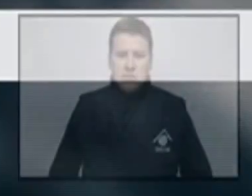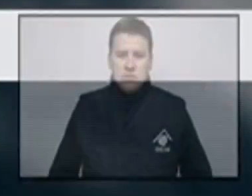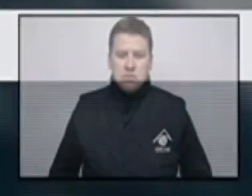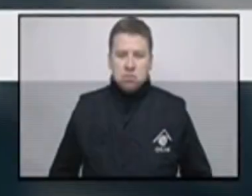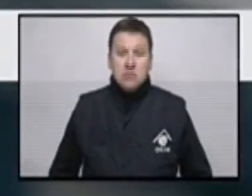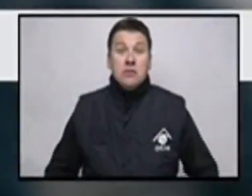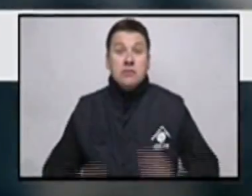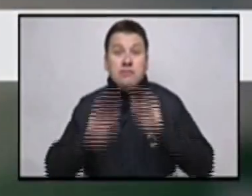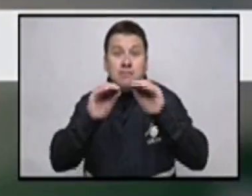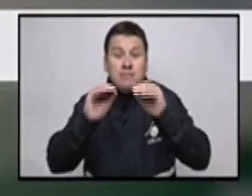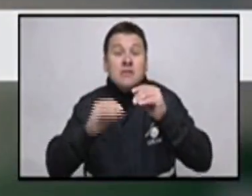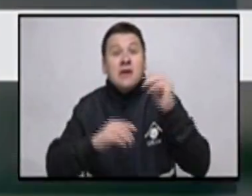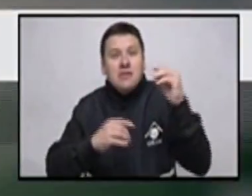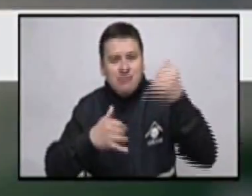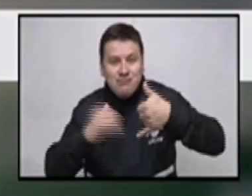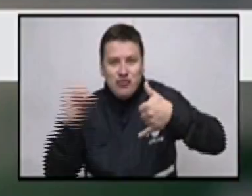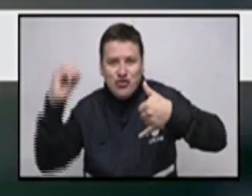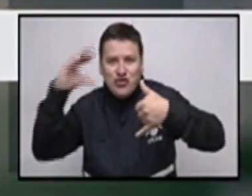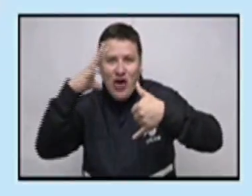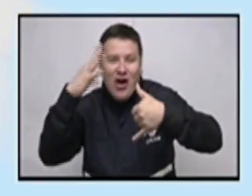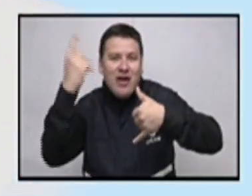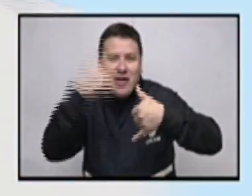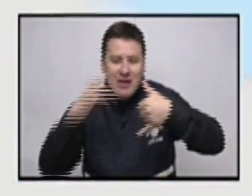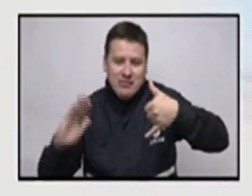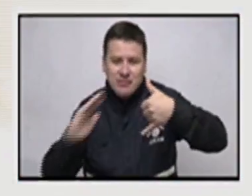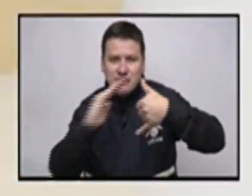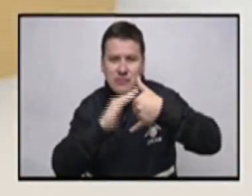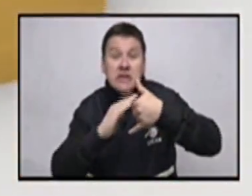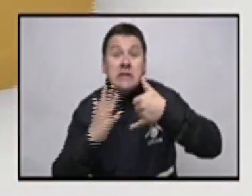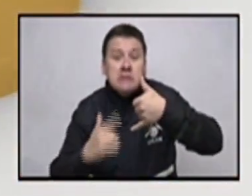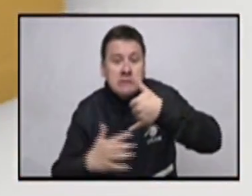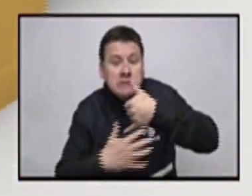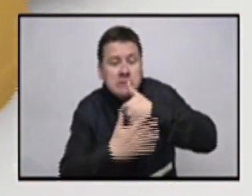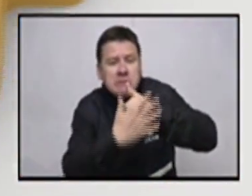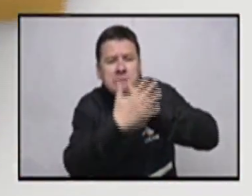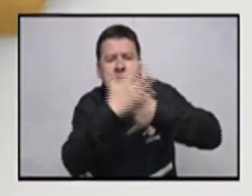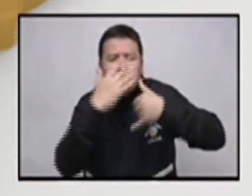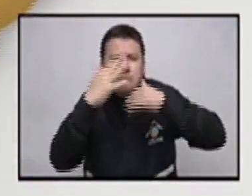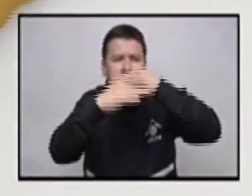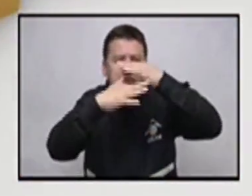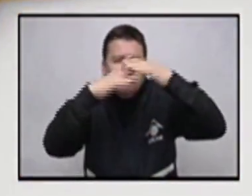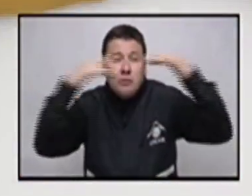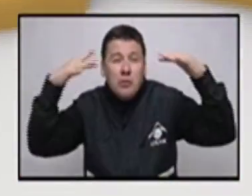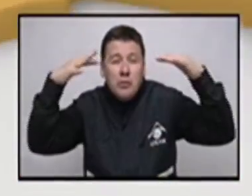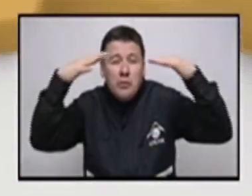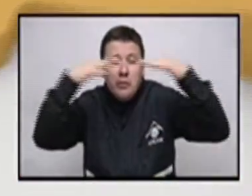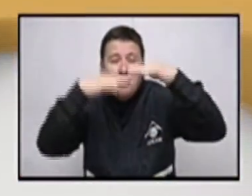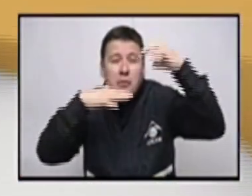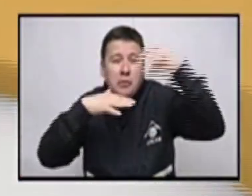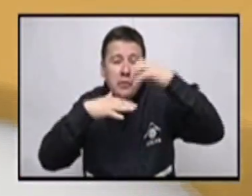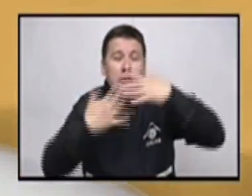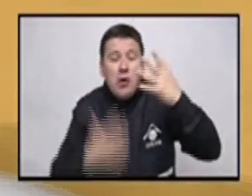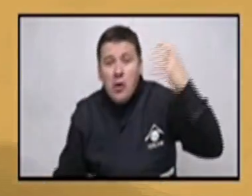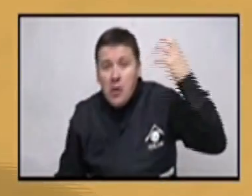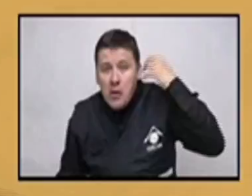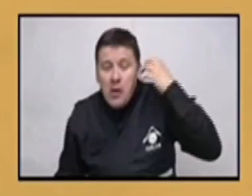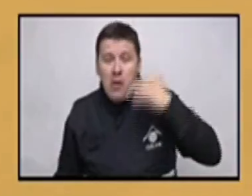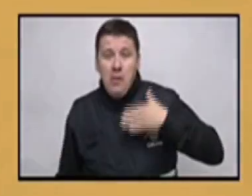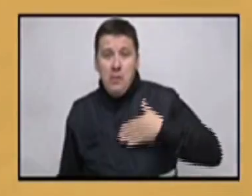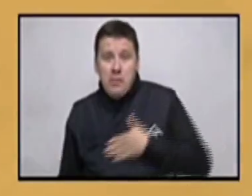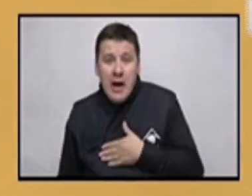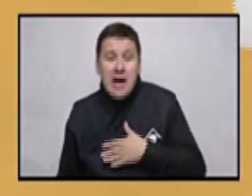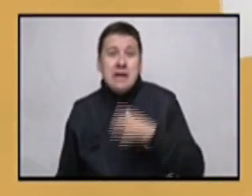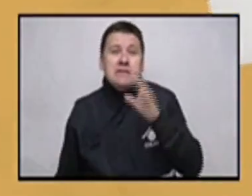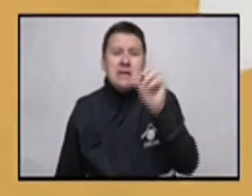siguiente es el pronóstico del tiempo para hoy lunes. En la región Caribe se espera un cielo entre parcial y mayormente cubierto, con lluvias en zonas de Córdoba, Bolívar,